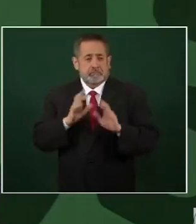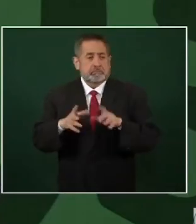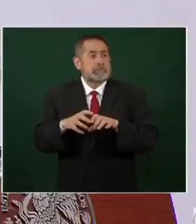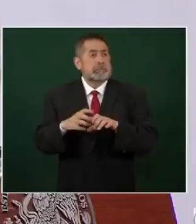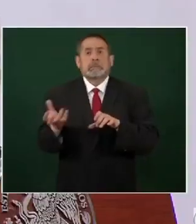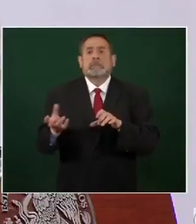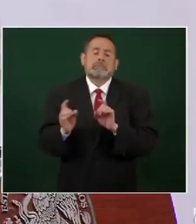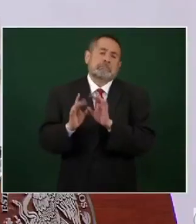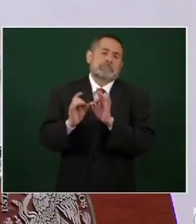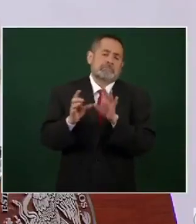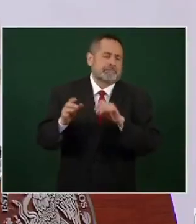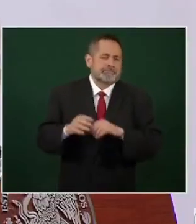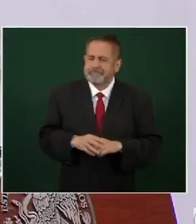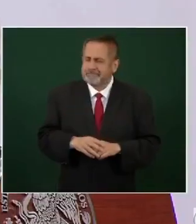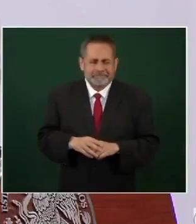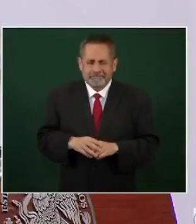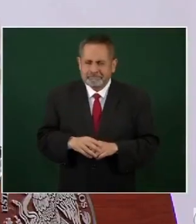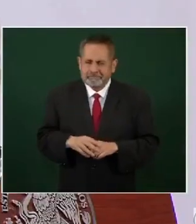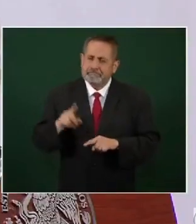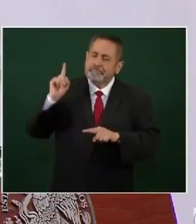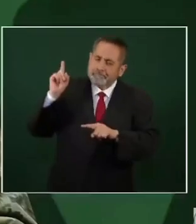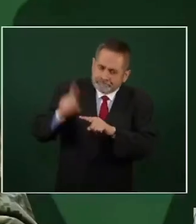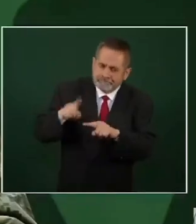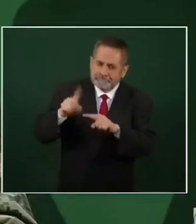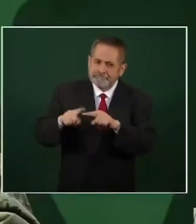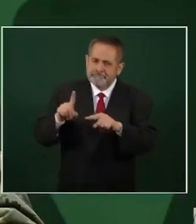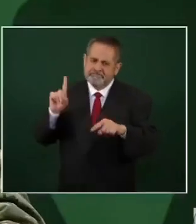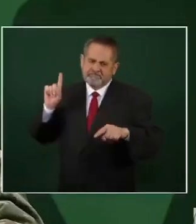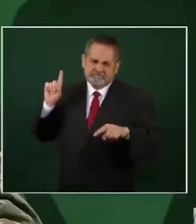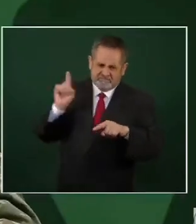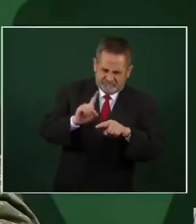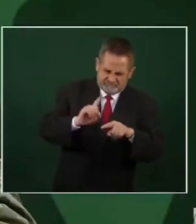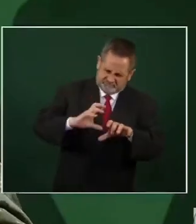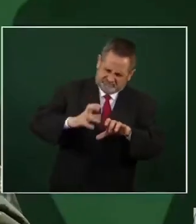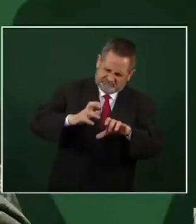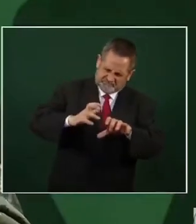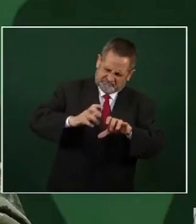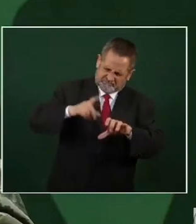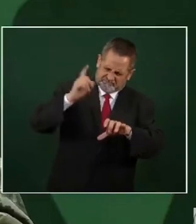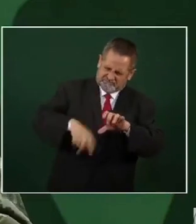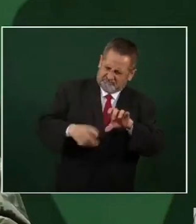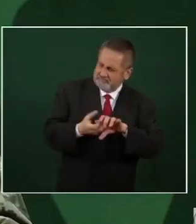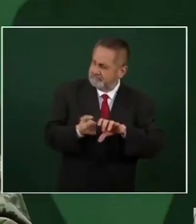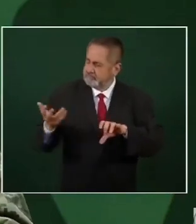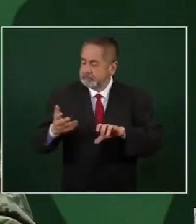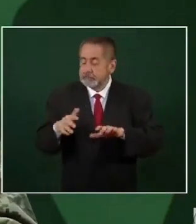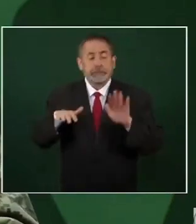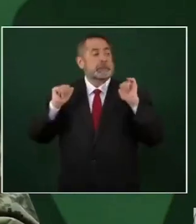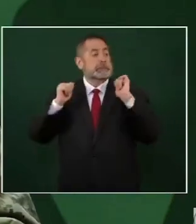desprender si no era con la mano del hombre ahí realizando alguna actividad.